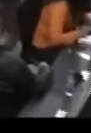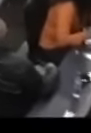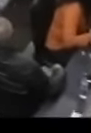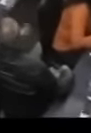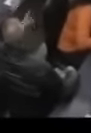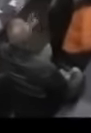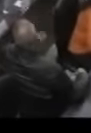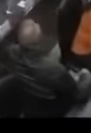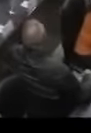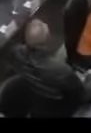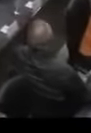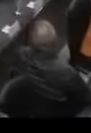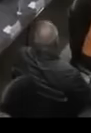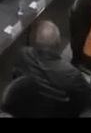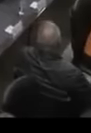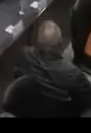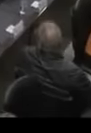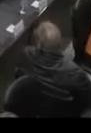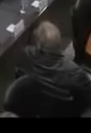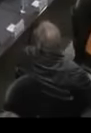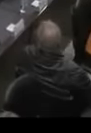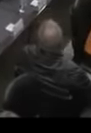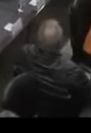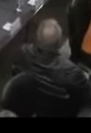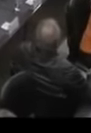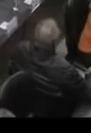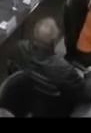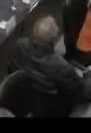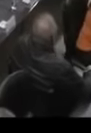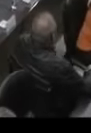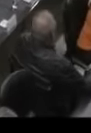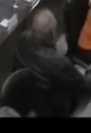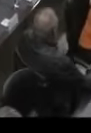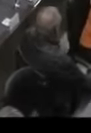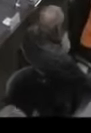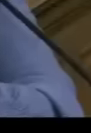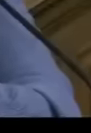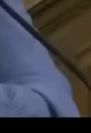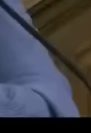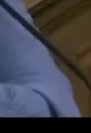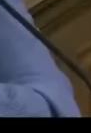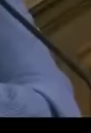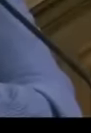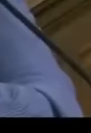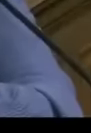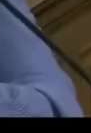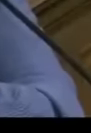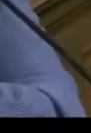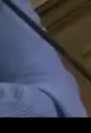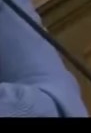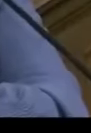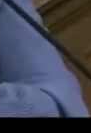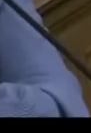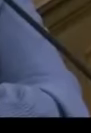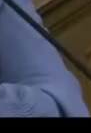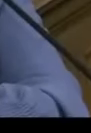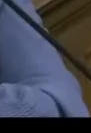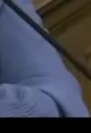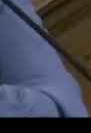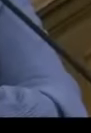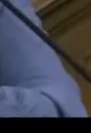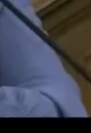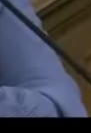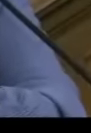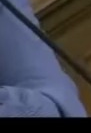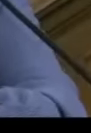11 aniversario del cambio de paisaje y siembra del comandante eterno y líder de la Revolución Bolivariana, Hugo Rafael